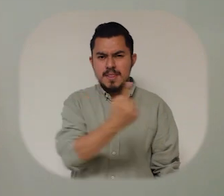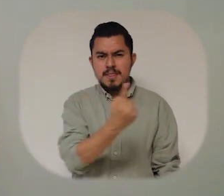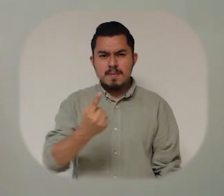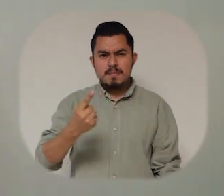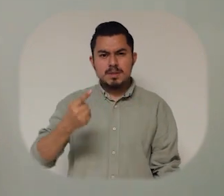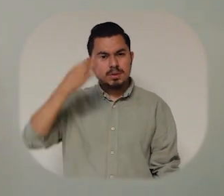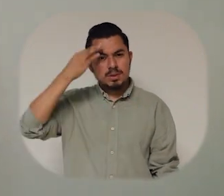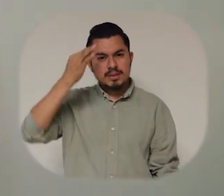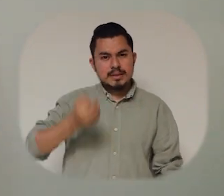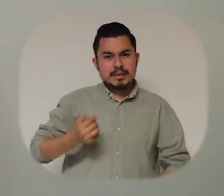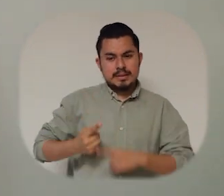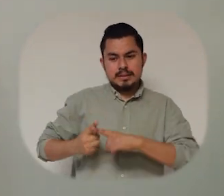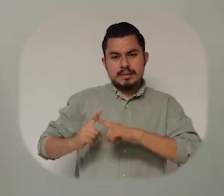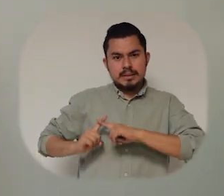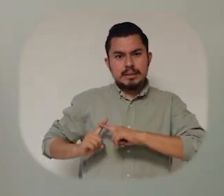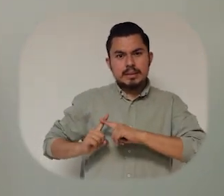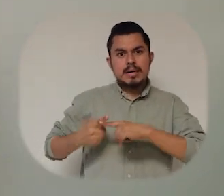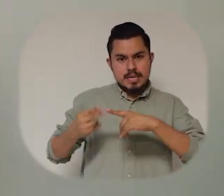Cristo. Nosotros